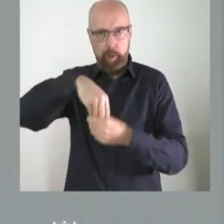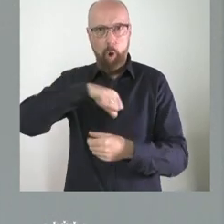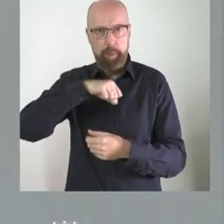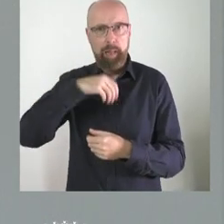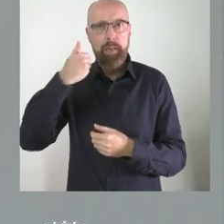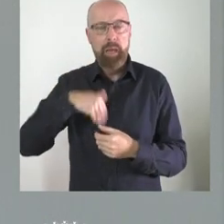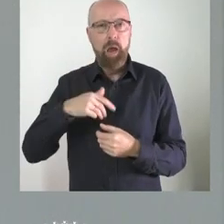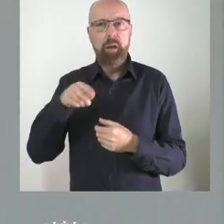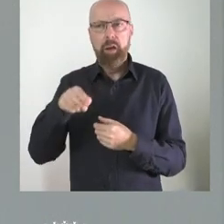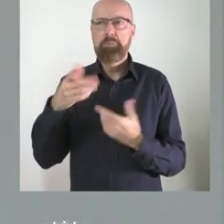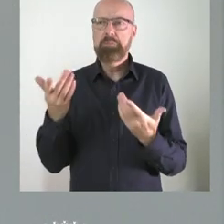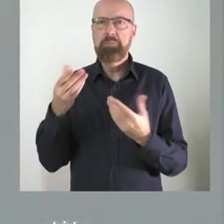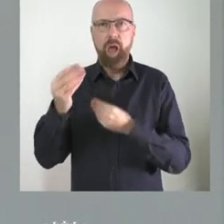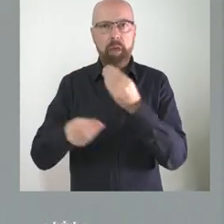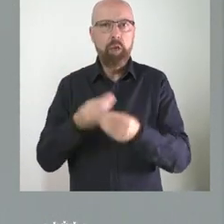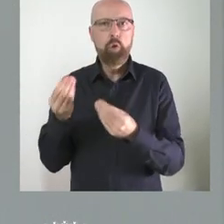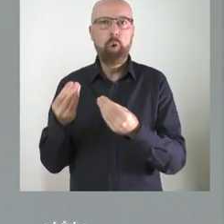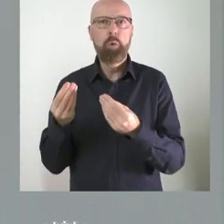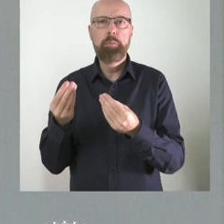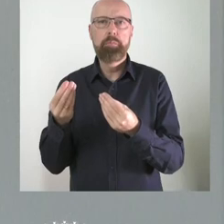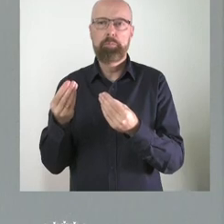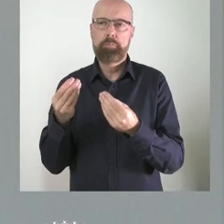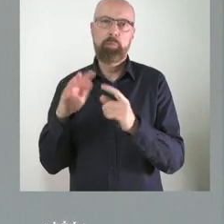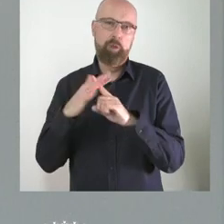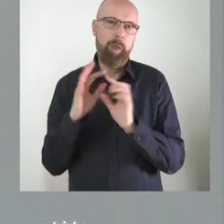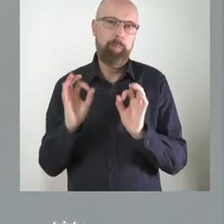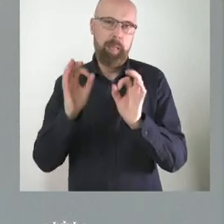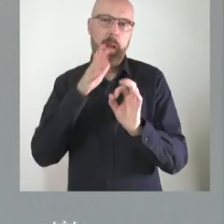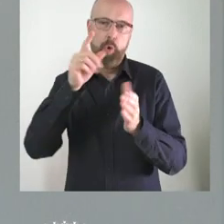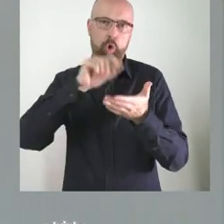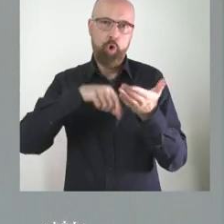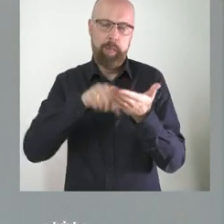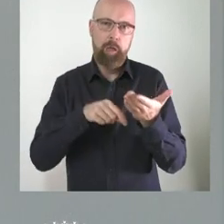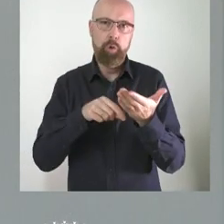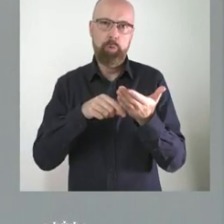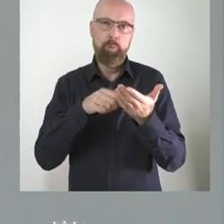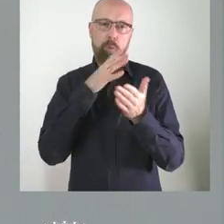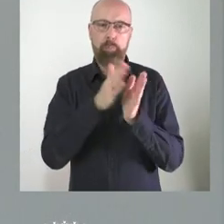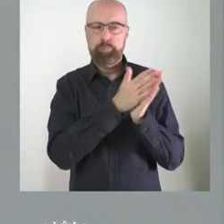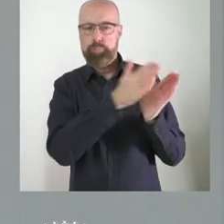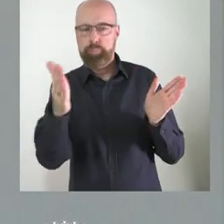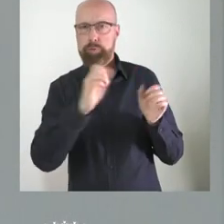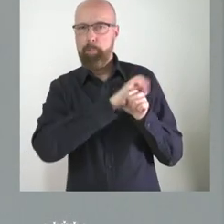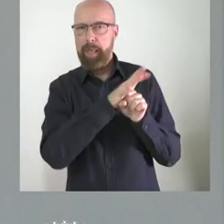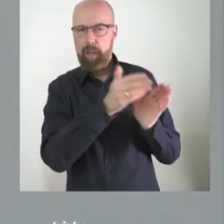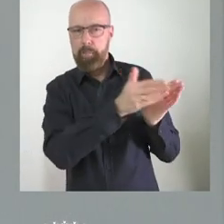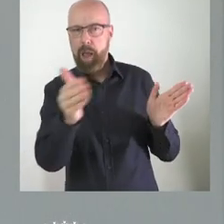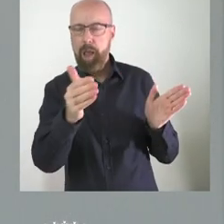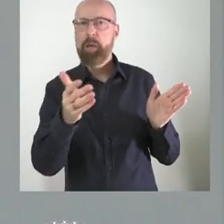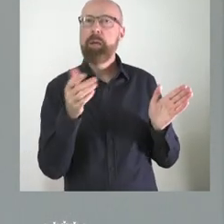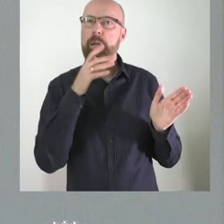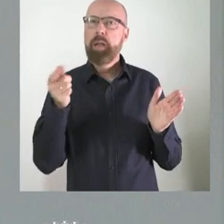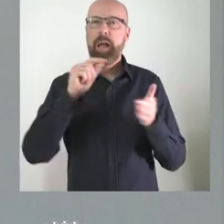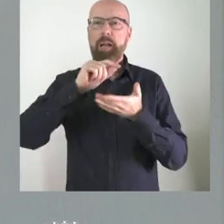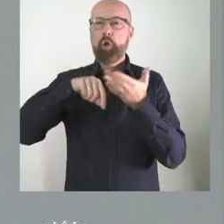lo está haciendo con carácter excepcional con ese contrato mientras dura la pandemia que no se le pueda renovar el contrato porque